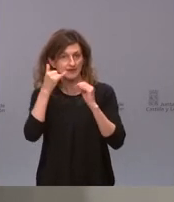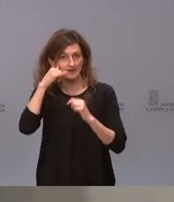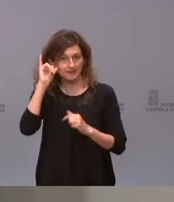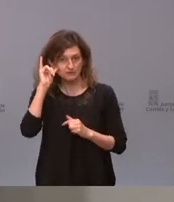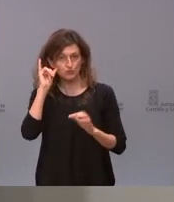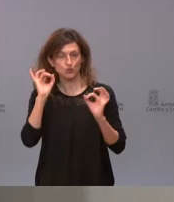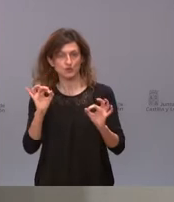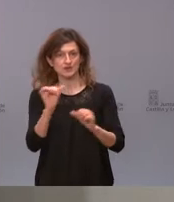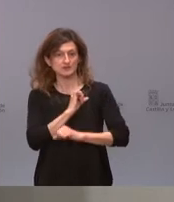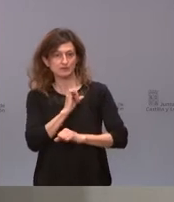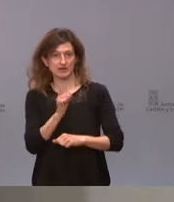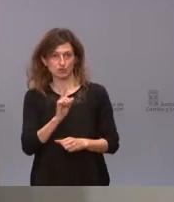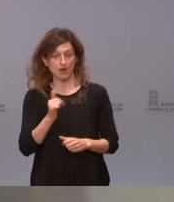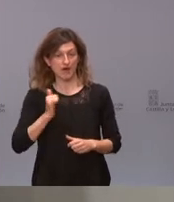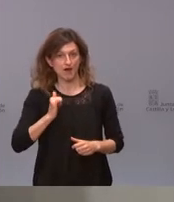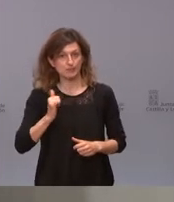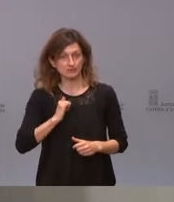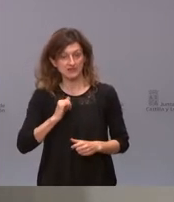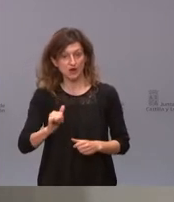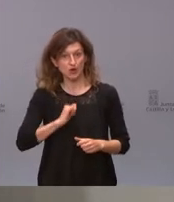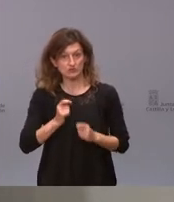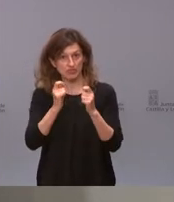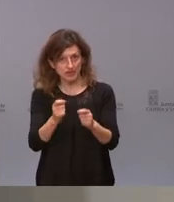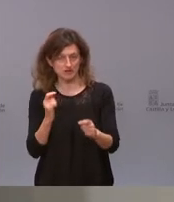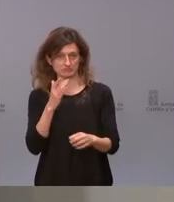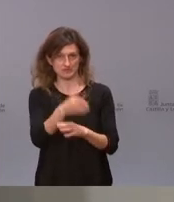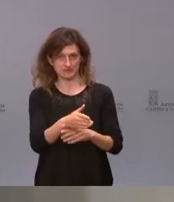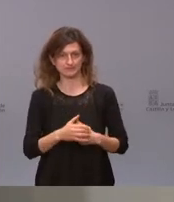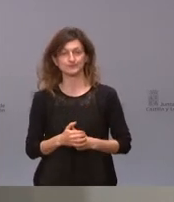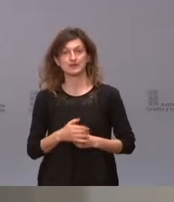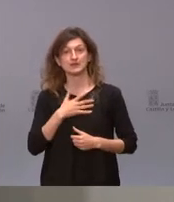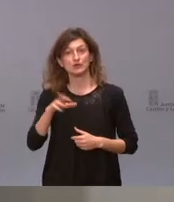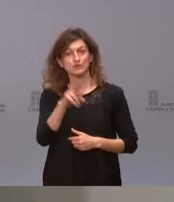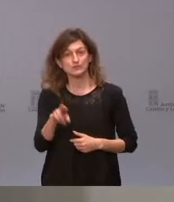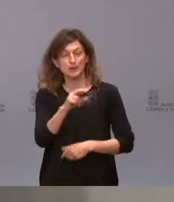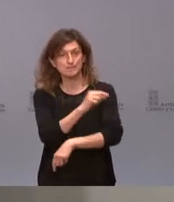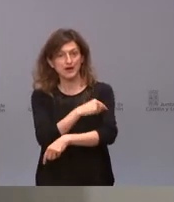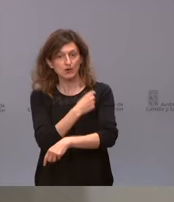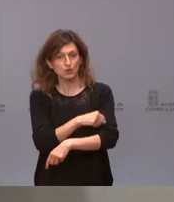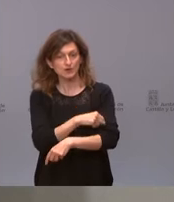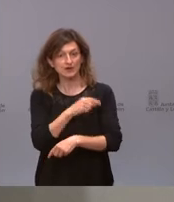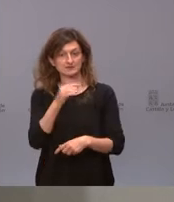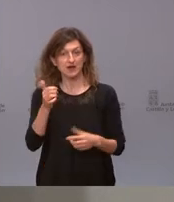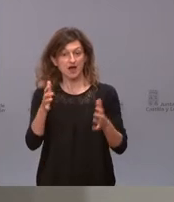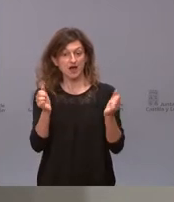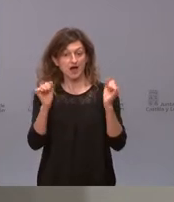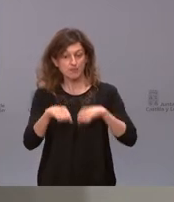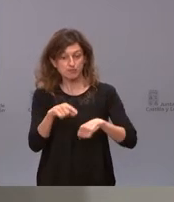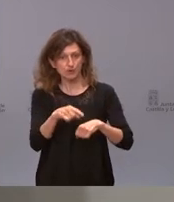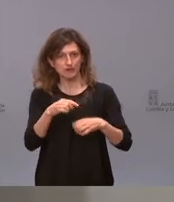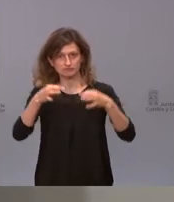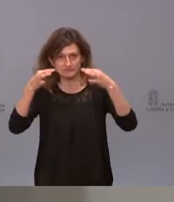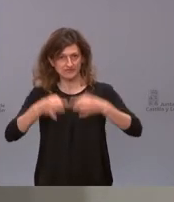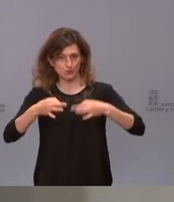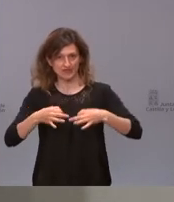no debemos de esperar debemos de aprovechar todas las ocasiones y quiero repetir que las vacunas que están aprobadas son seguras